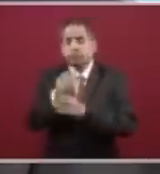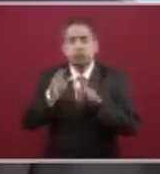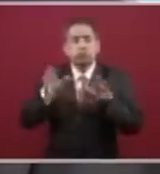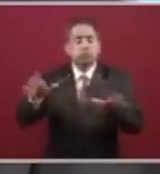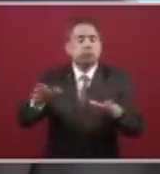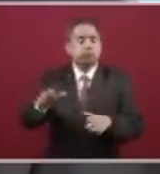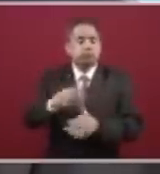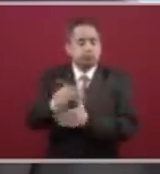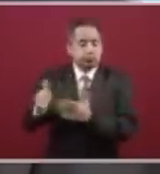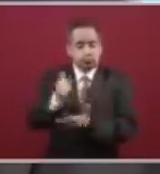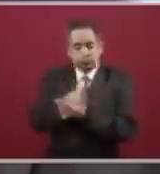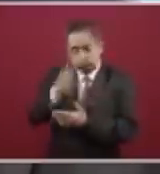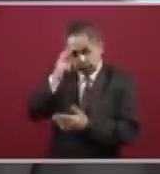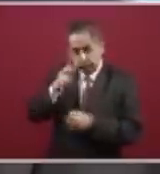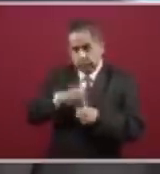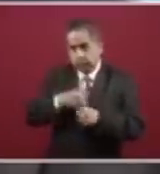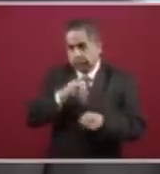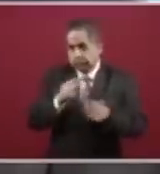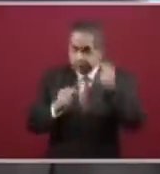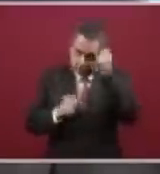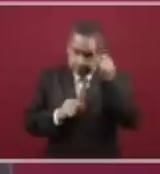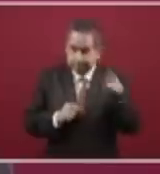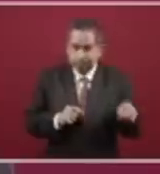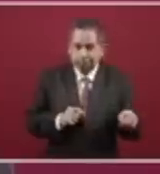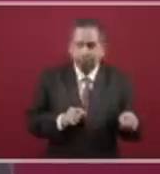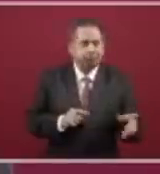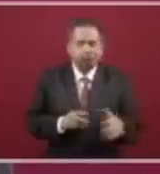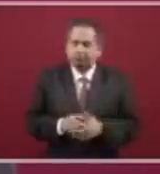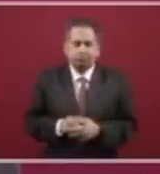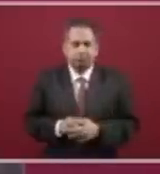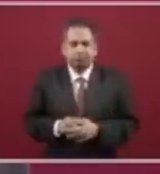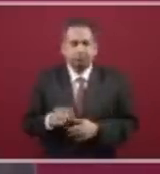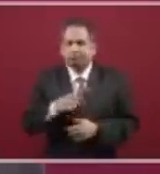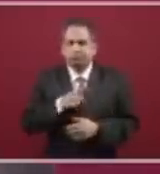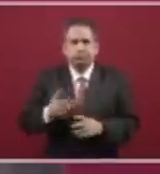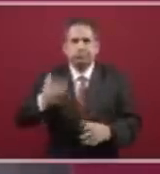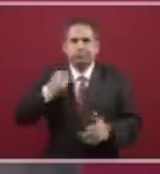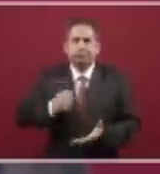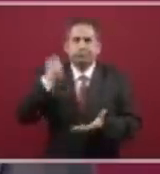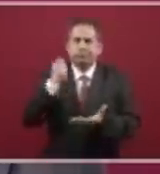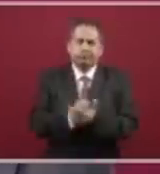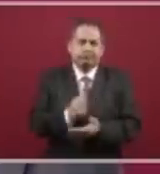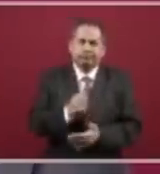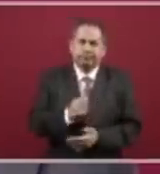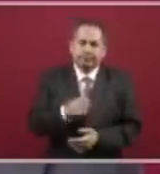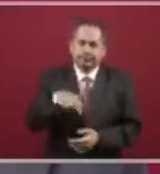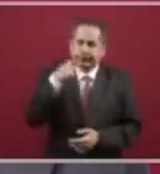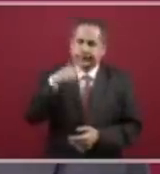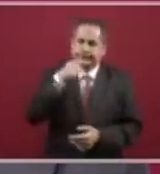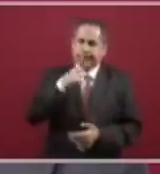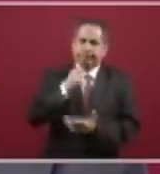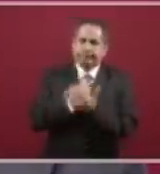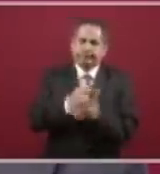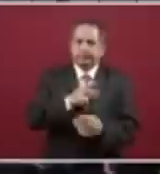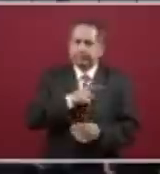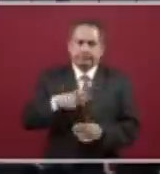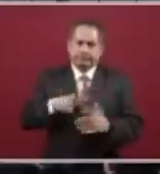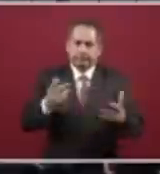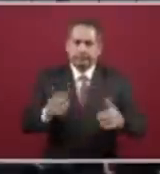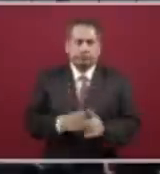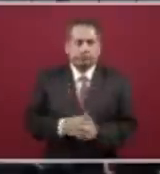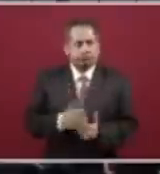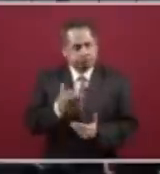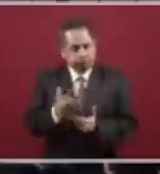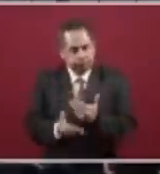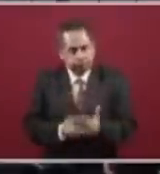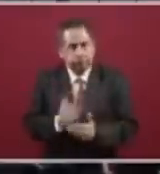ciudad de mexico en texcoco nunca debió aprobarse y menos iniciarse que los órdenes